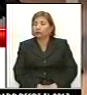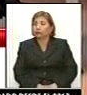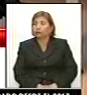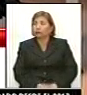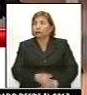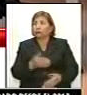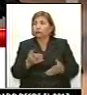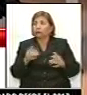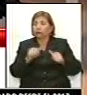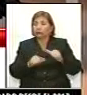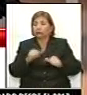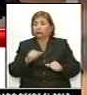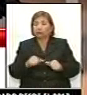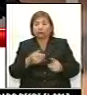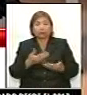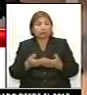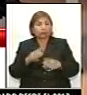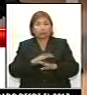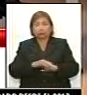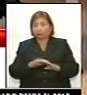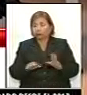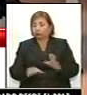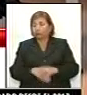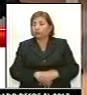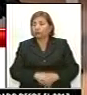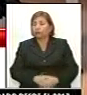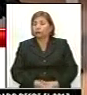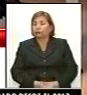en una pendiente que termine en un tema